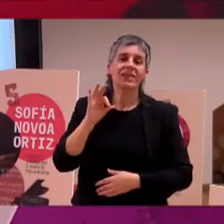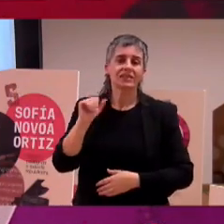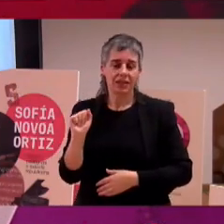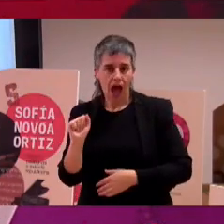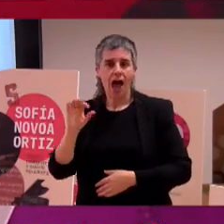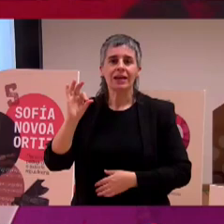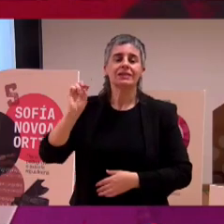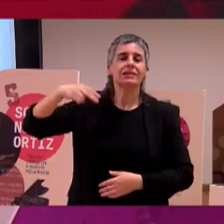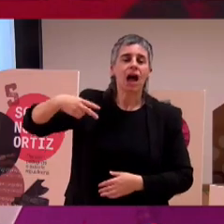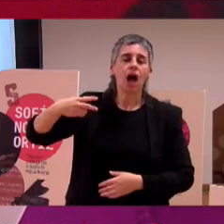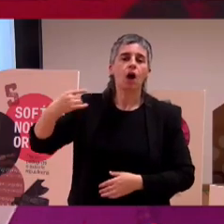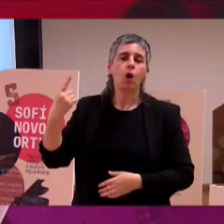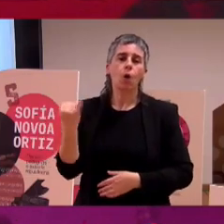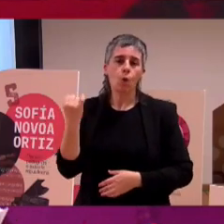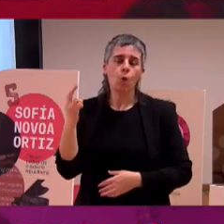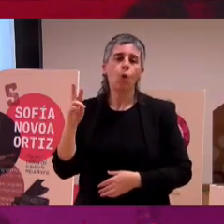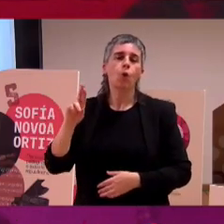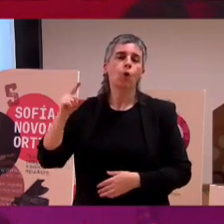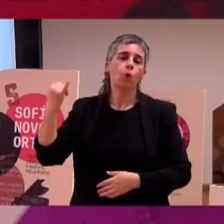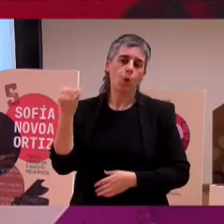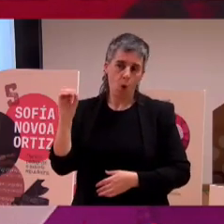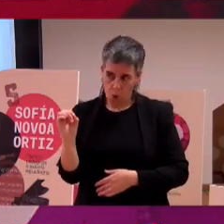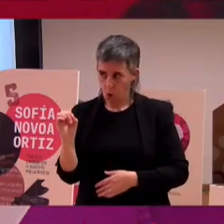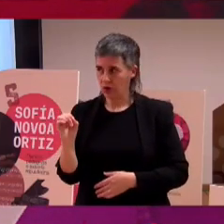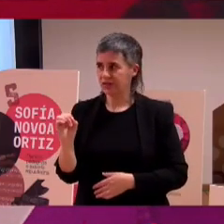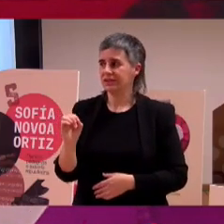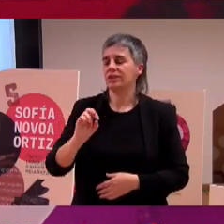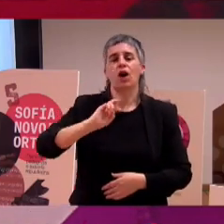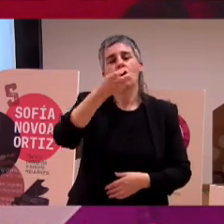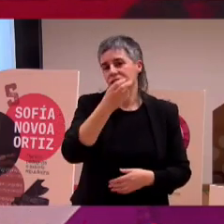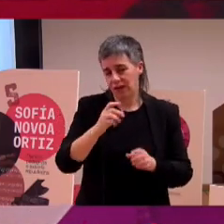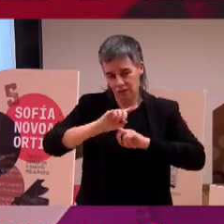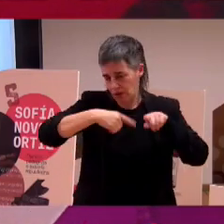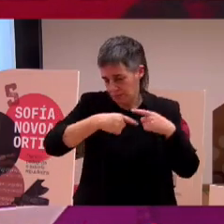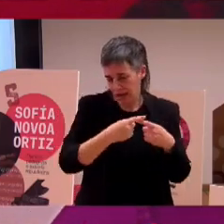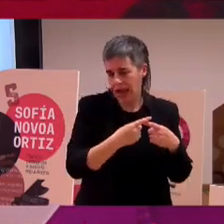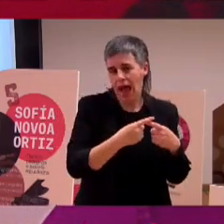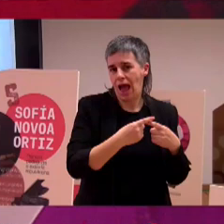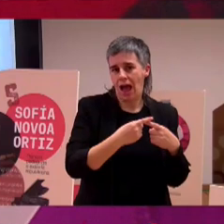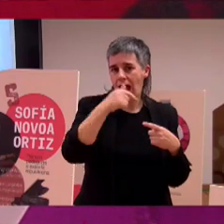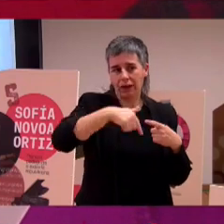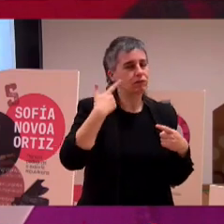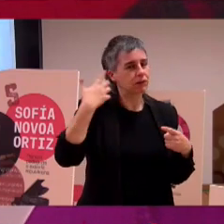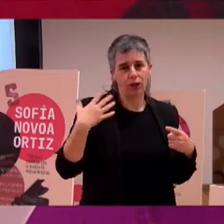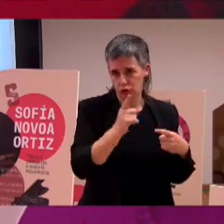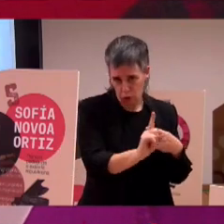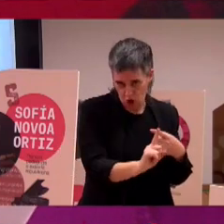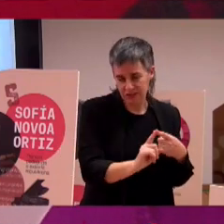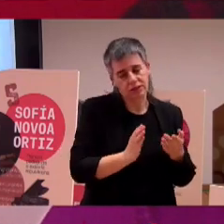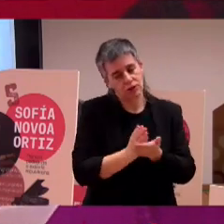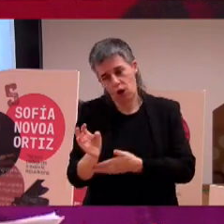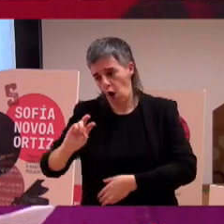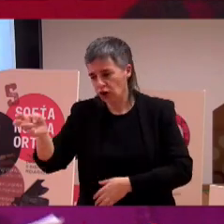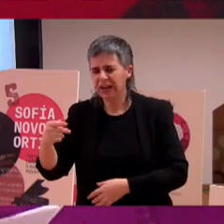de María Antonina Sanjurjo, outra Sanjurjo completamente distinta. Esta era tía